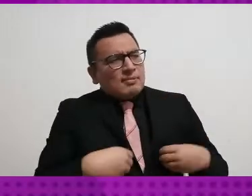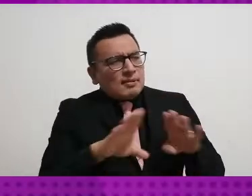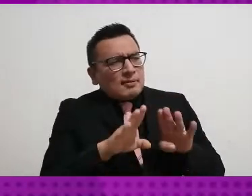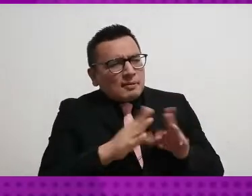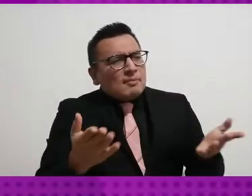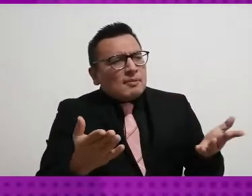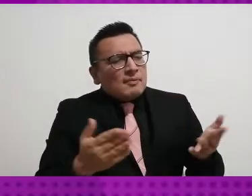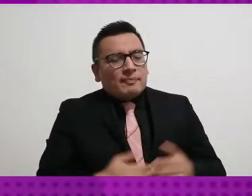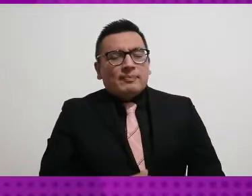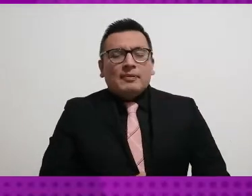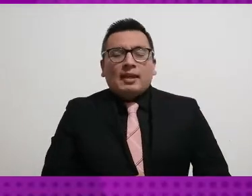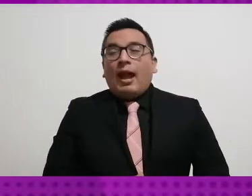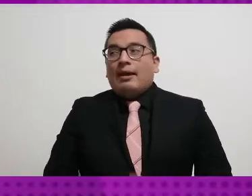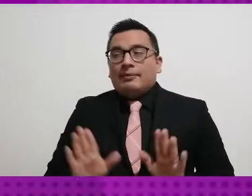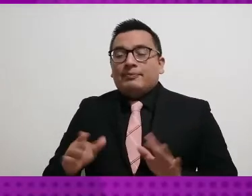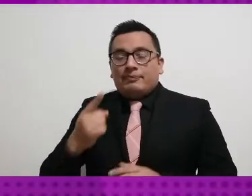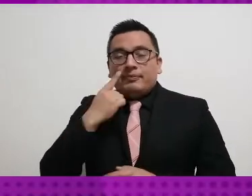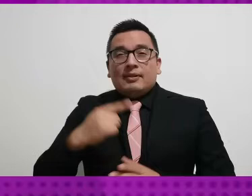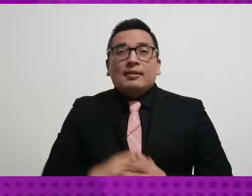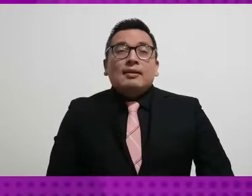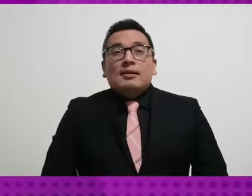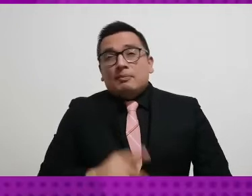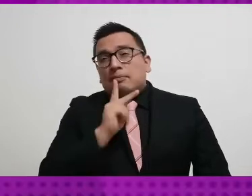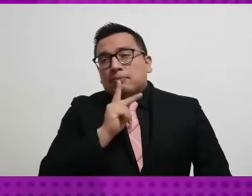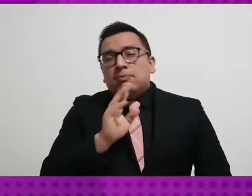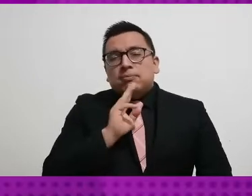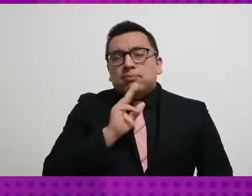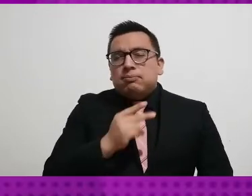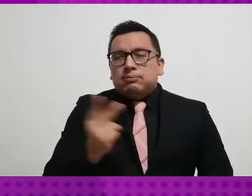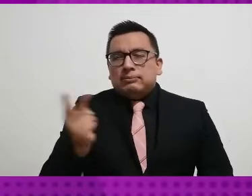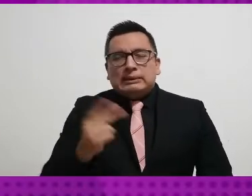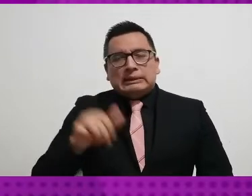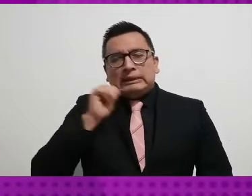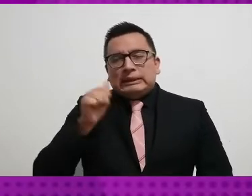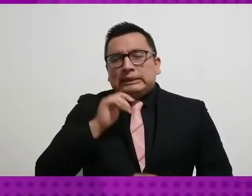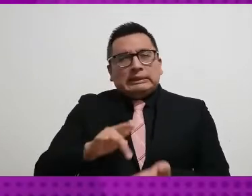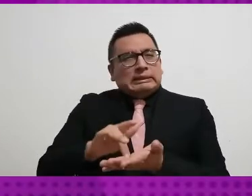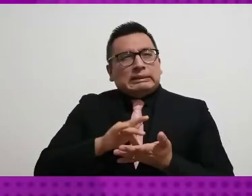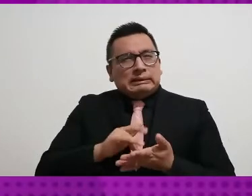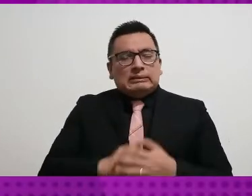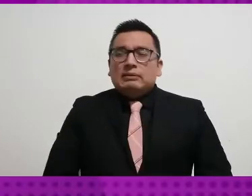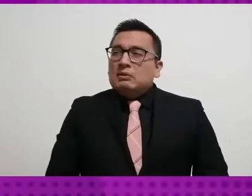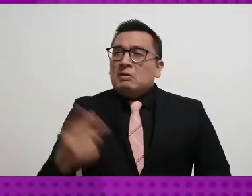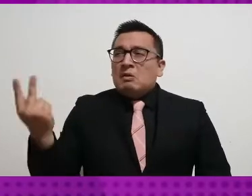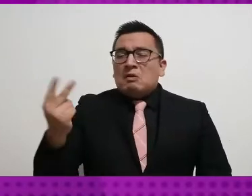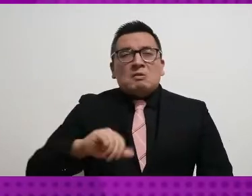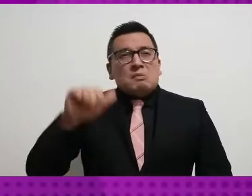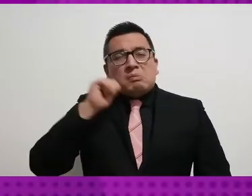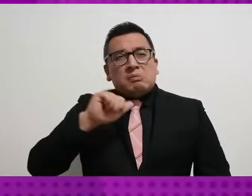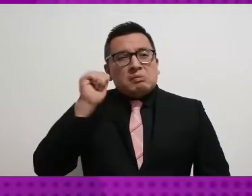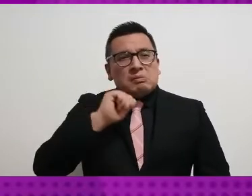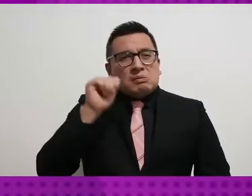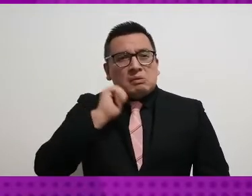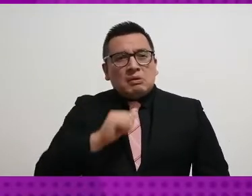Daniel? A ver, muchísimo. Lo que pasa es que mis papás pues son 2 personas que siempre han estado apoyándome, siempre han estado